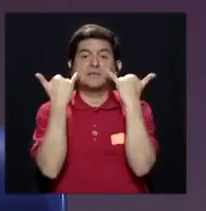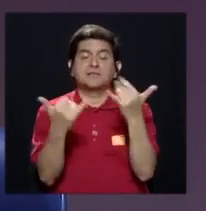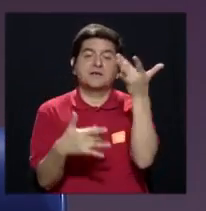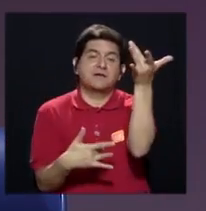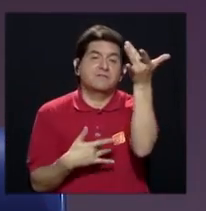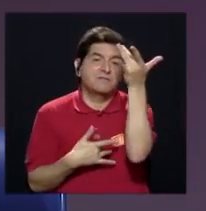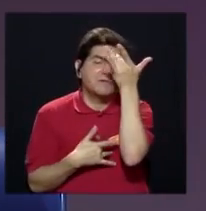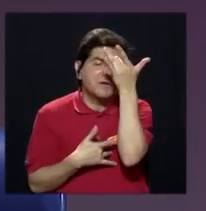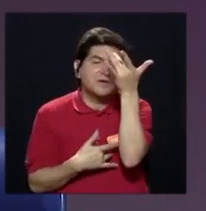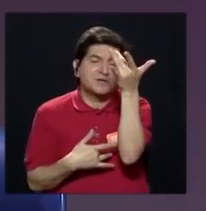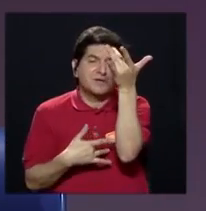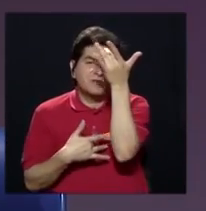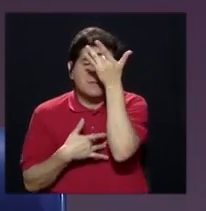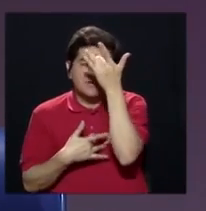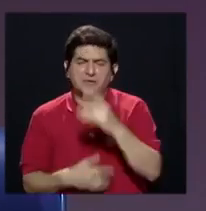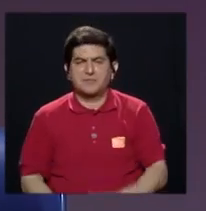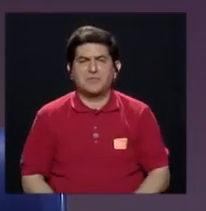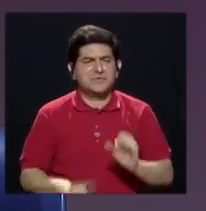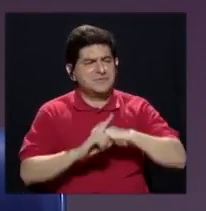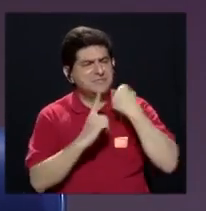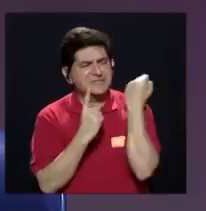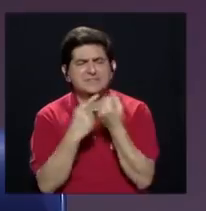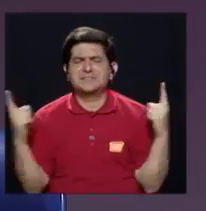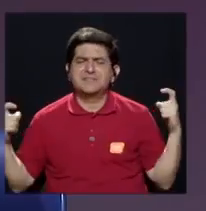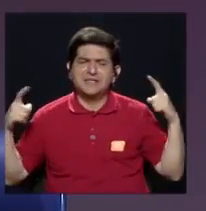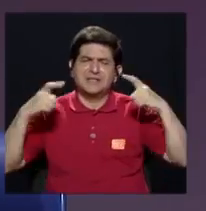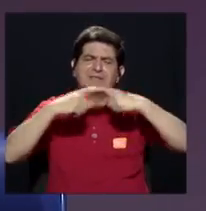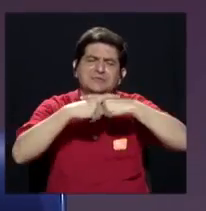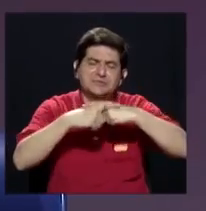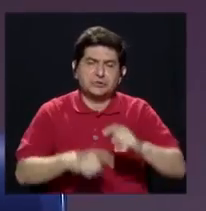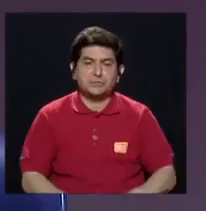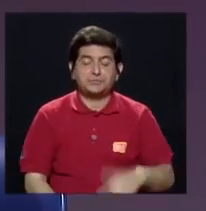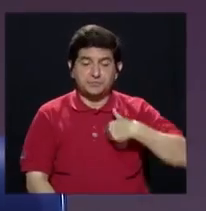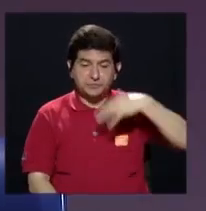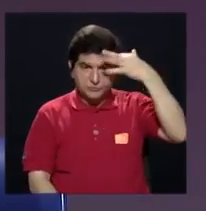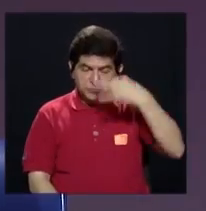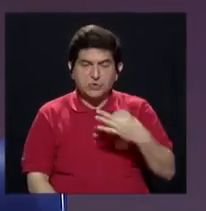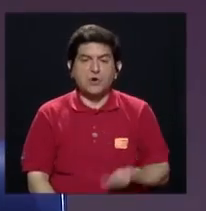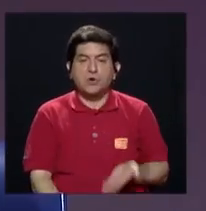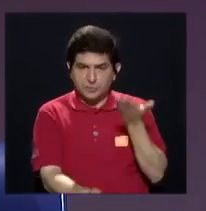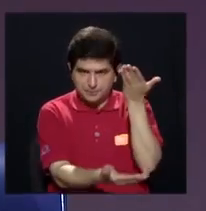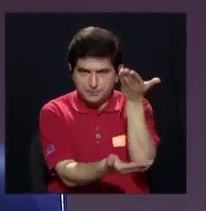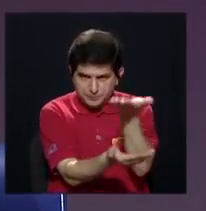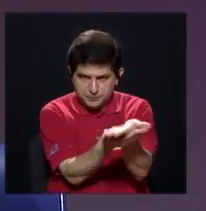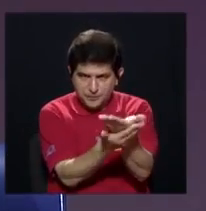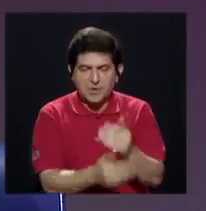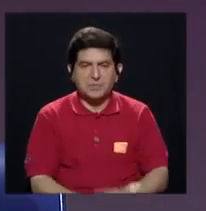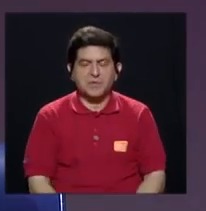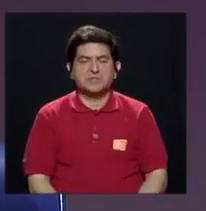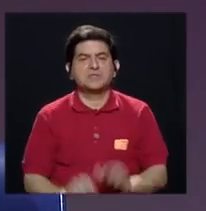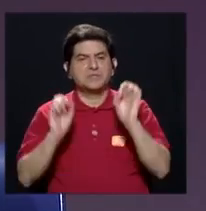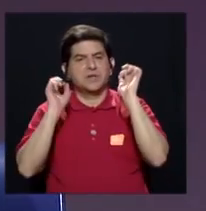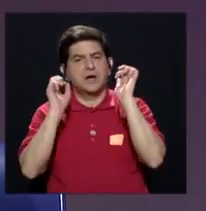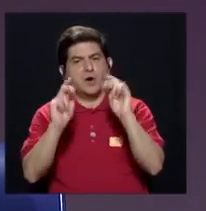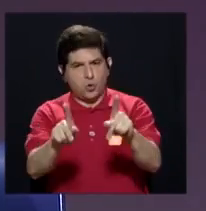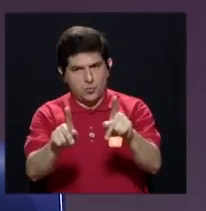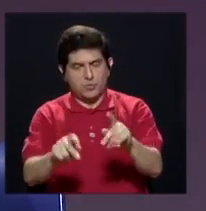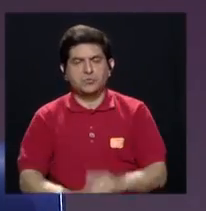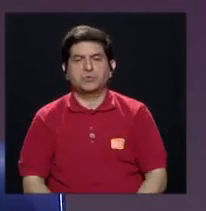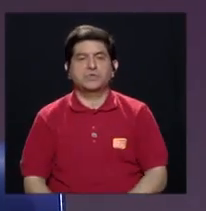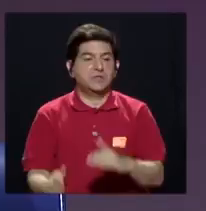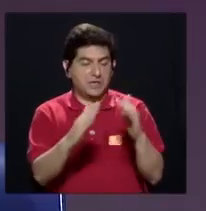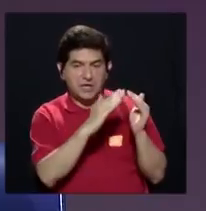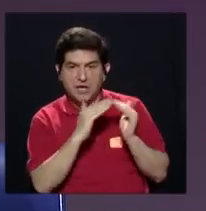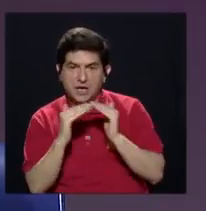enfermas enfermos verdad con una situación compleja y creo que esta propuesta también nos permite desde comunidades